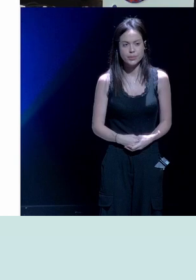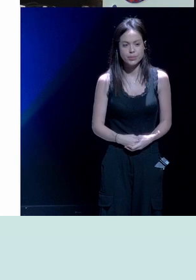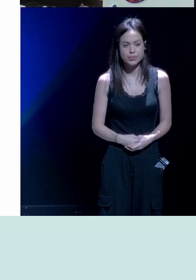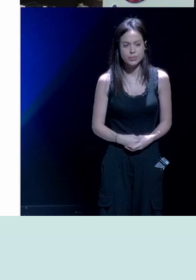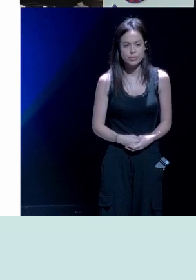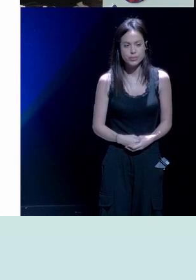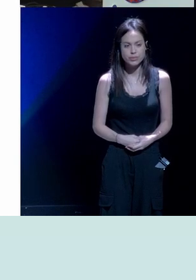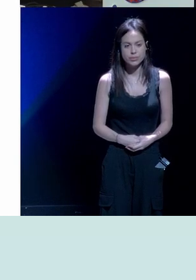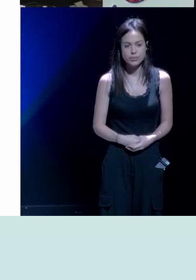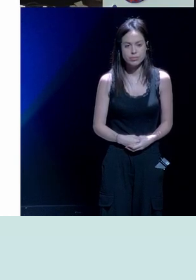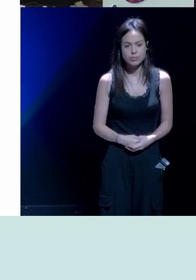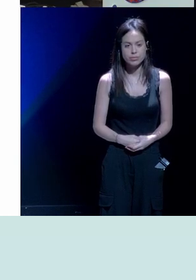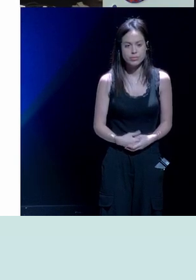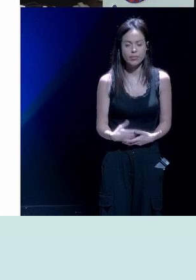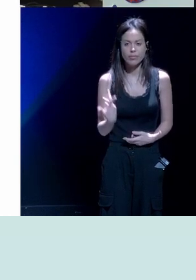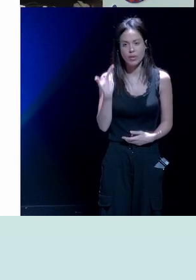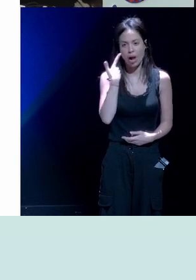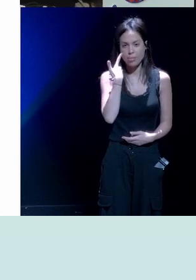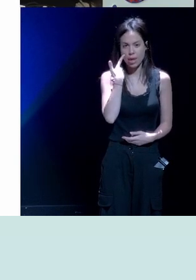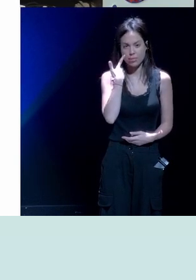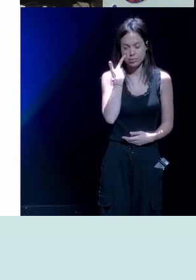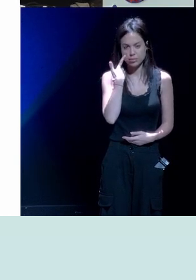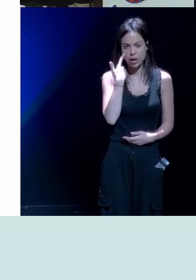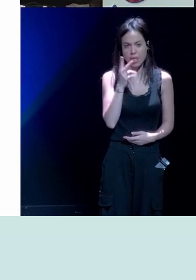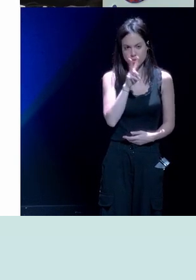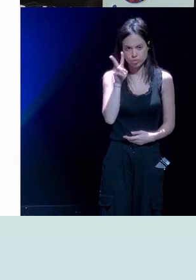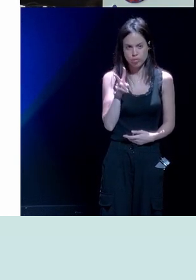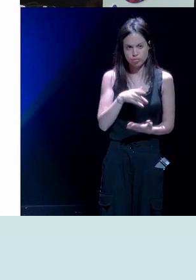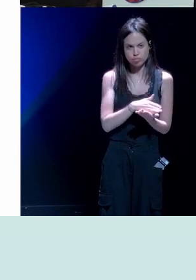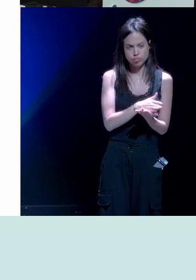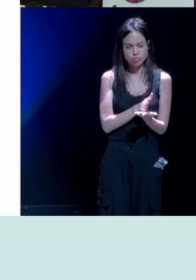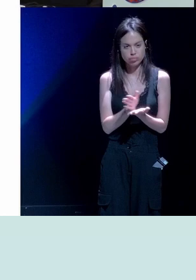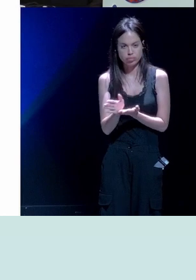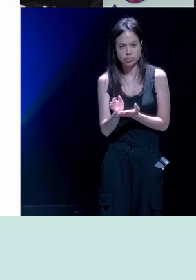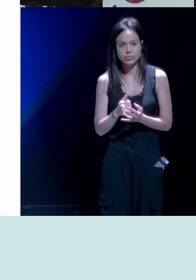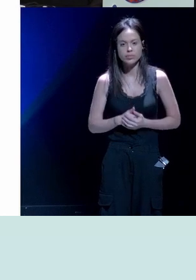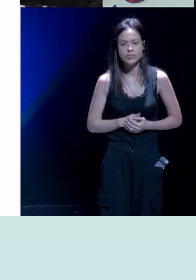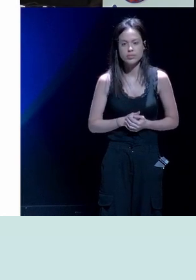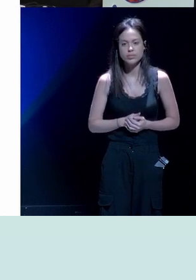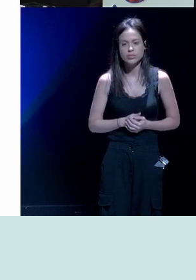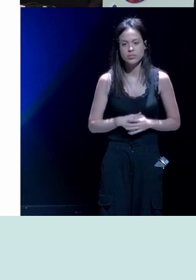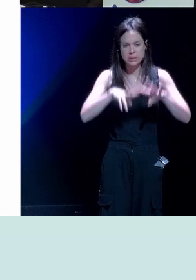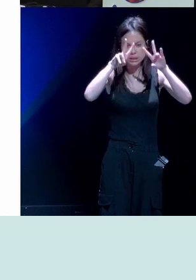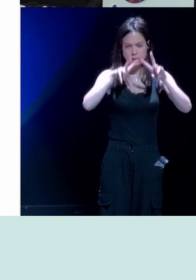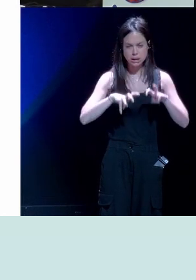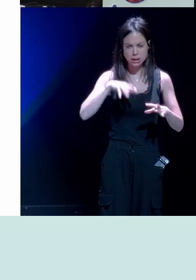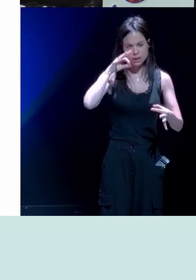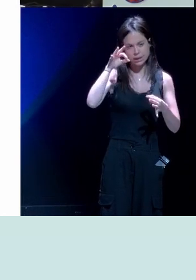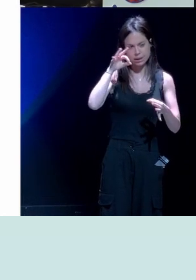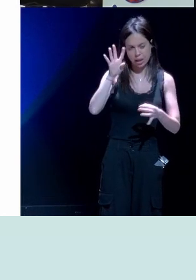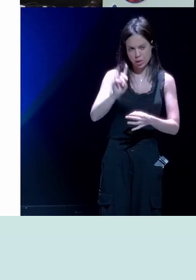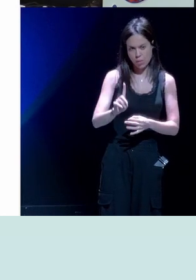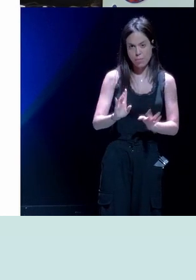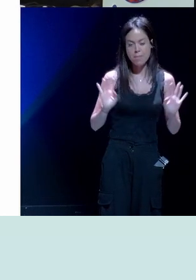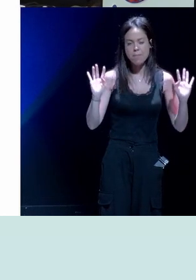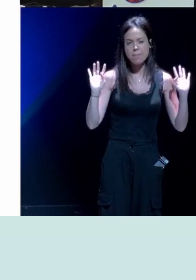Vamos, por lo tanto, a ver estas dos dimensiones. Por supuesto que no vamos a analizar todo en detalle, pero si tomamos la